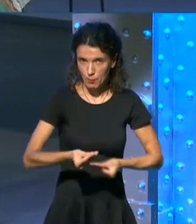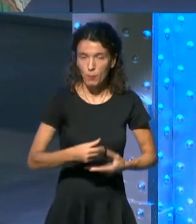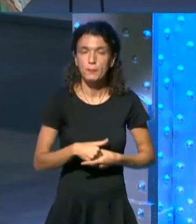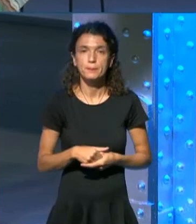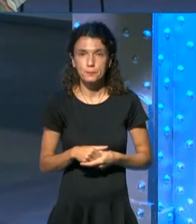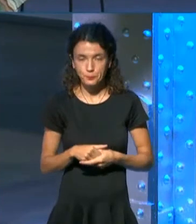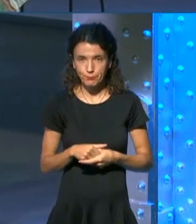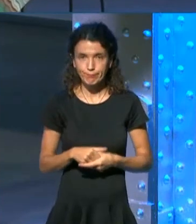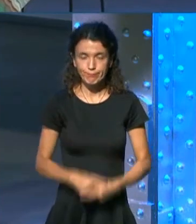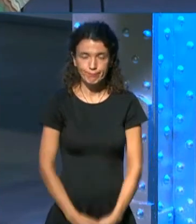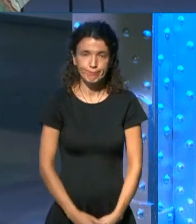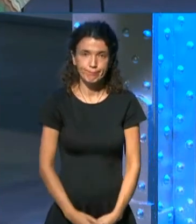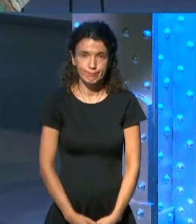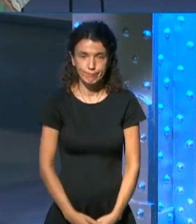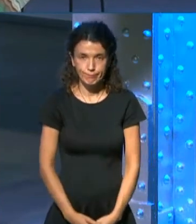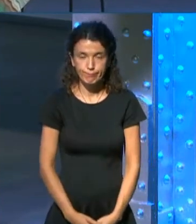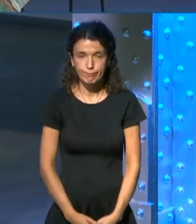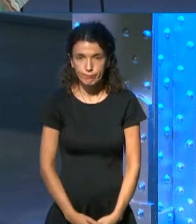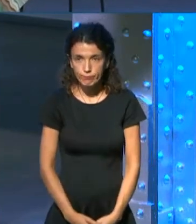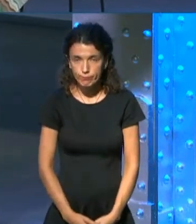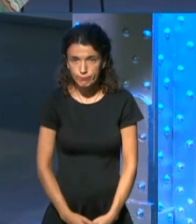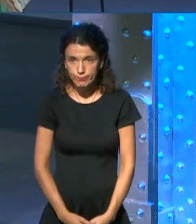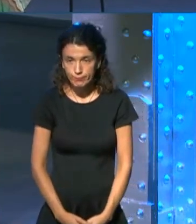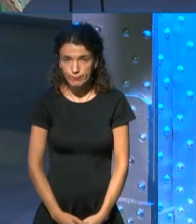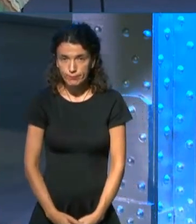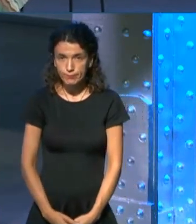Así es. Bueno, hay unas cuantas por ahí.